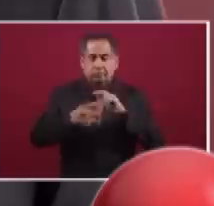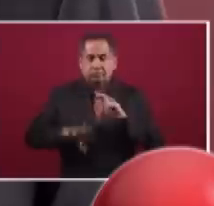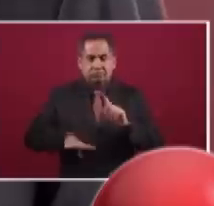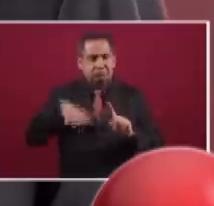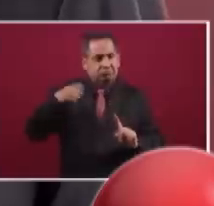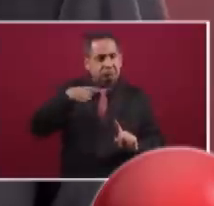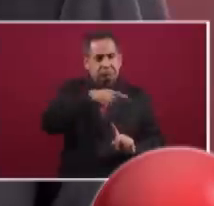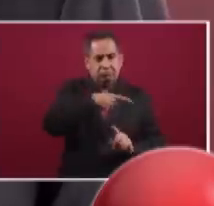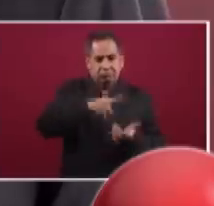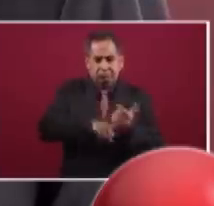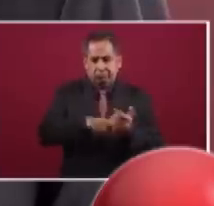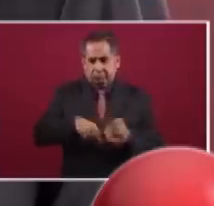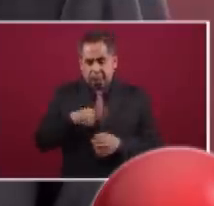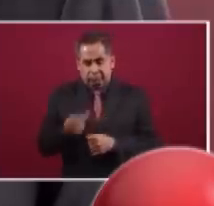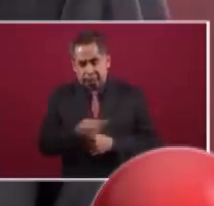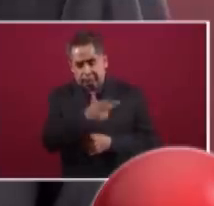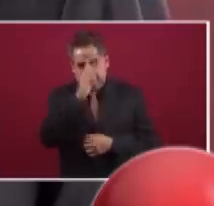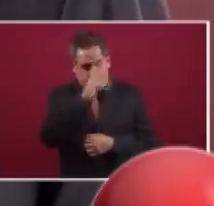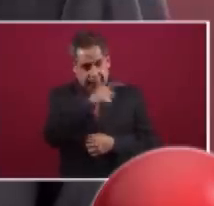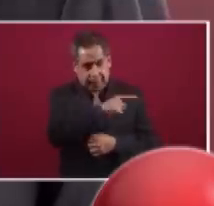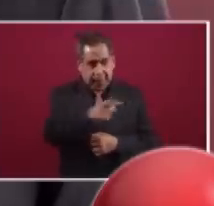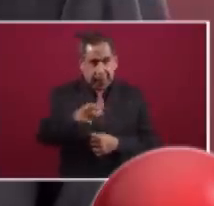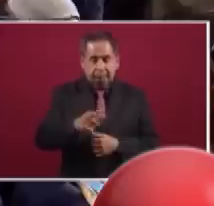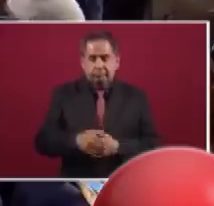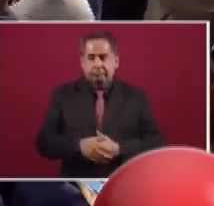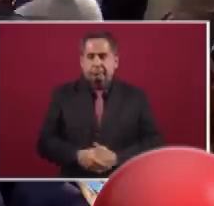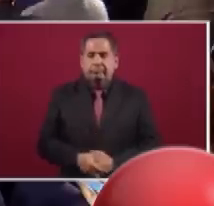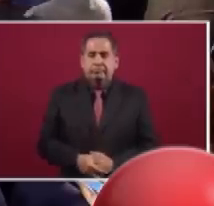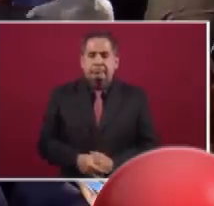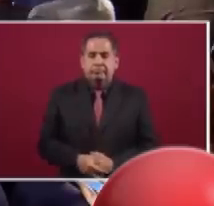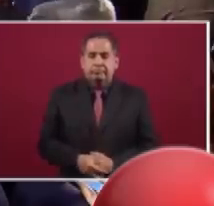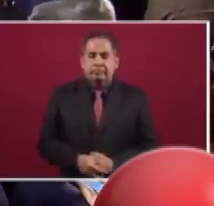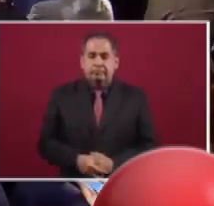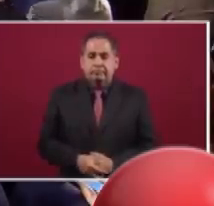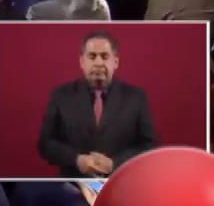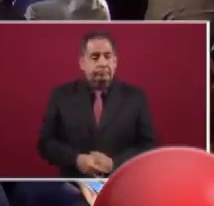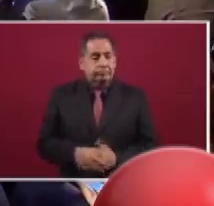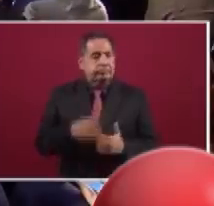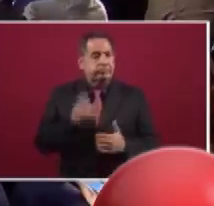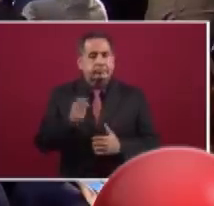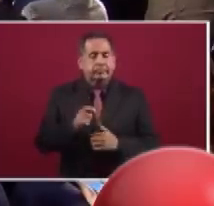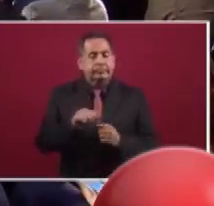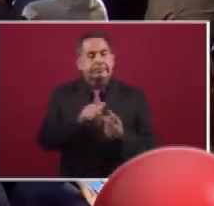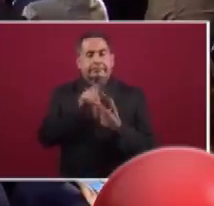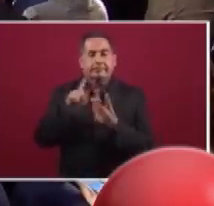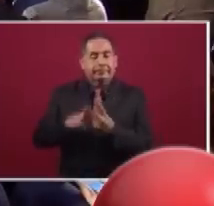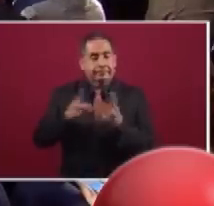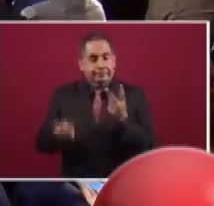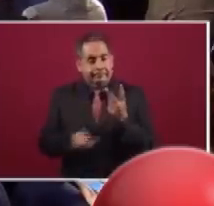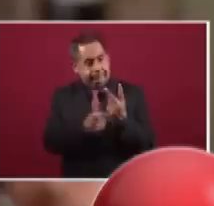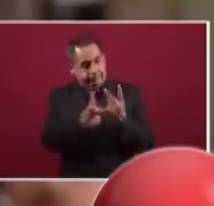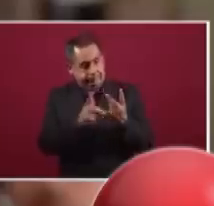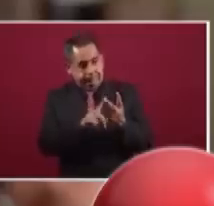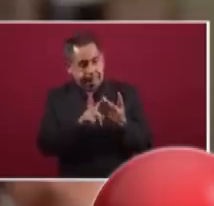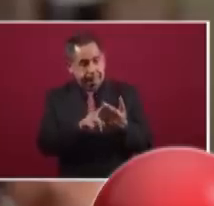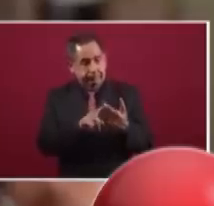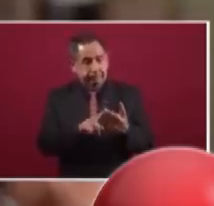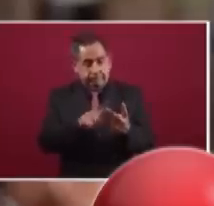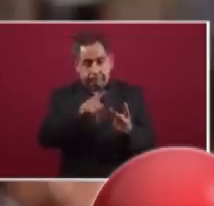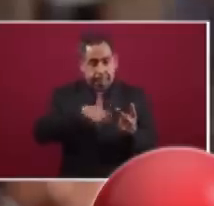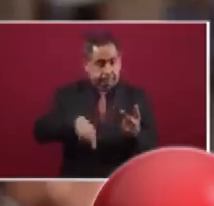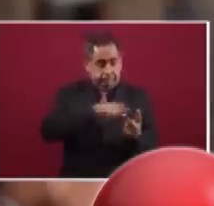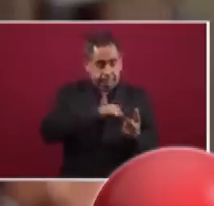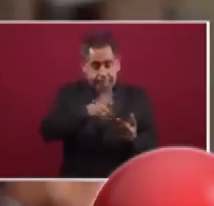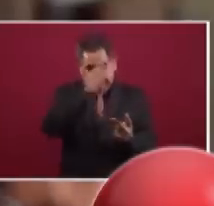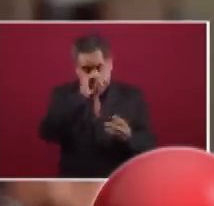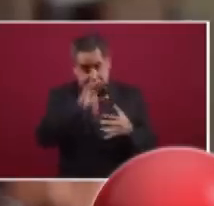abusos. Esta es una pregunta para el empresariado. Y la otra pregunta es, con este